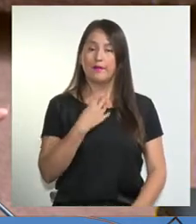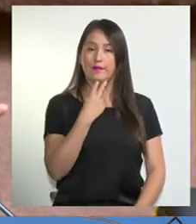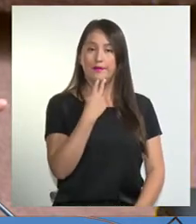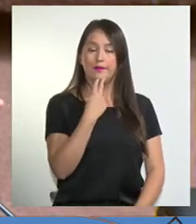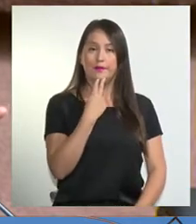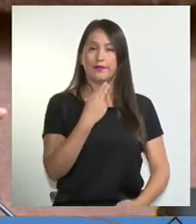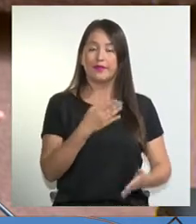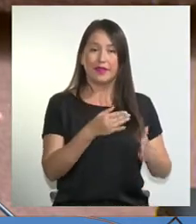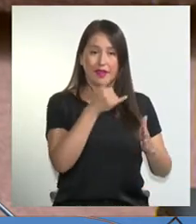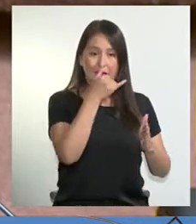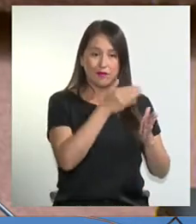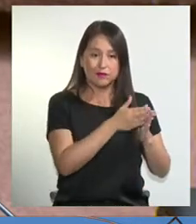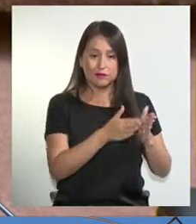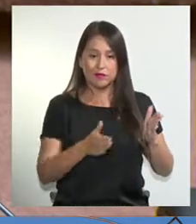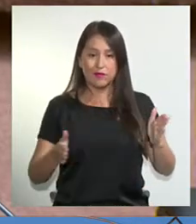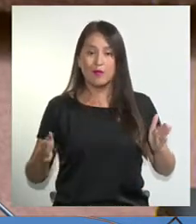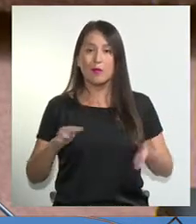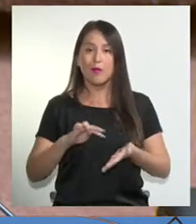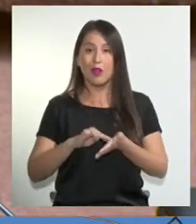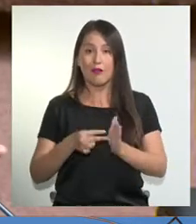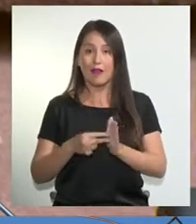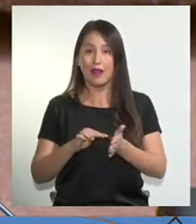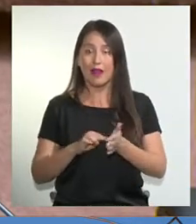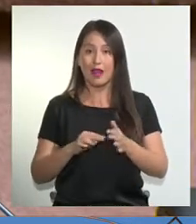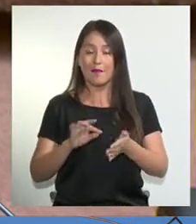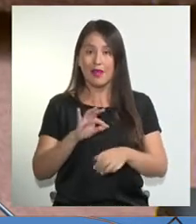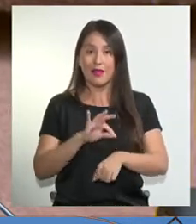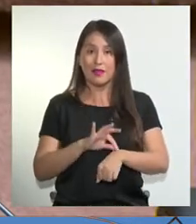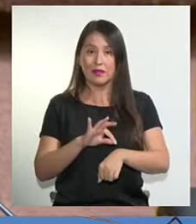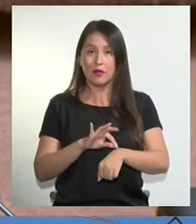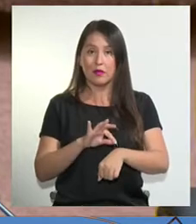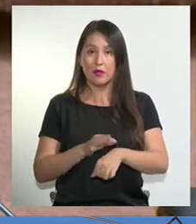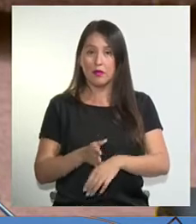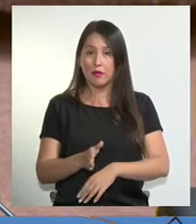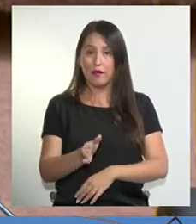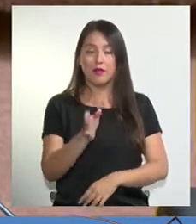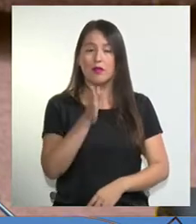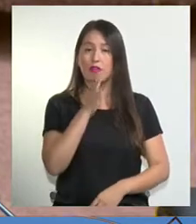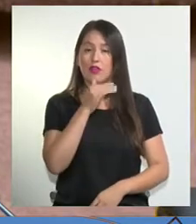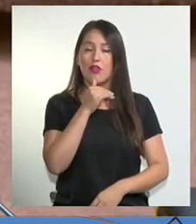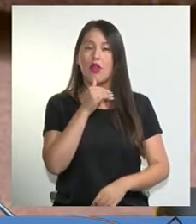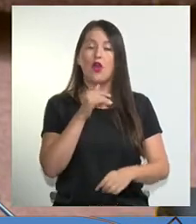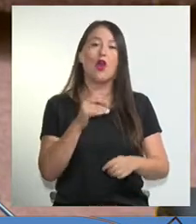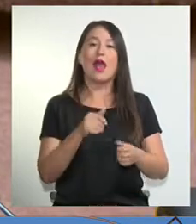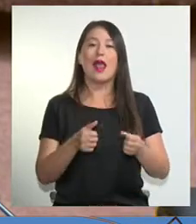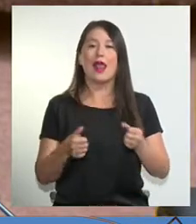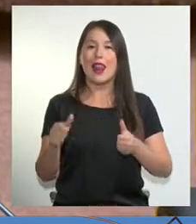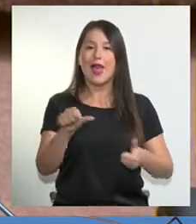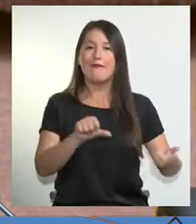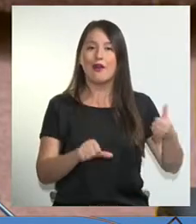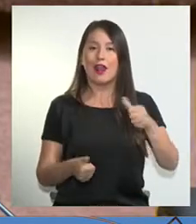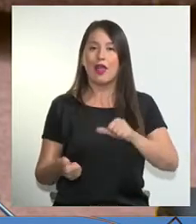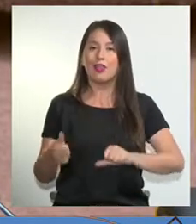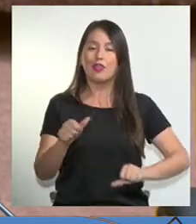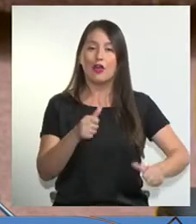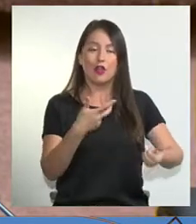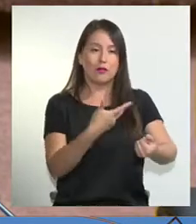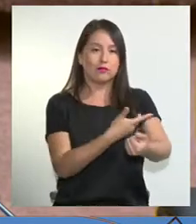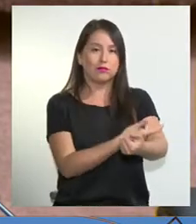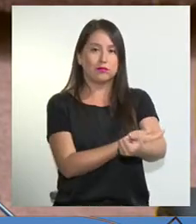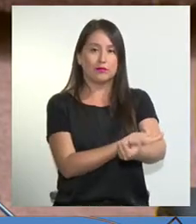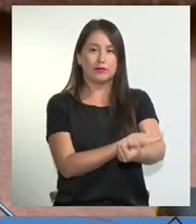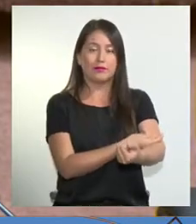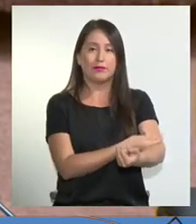sanitaria, aún no tiene un laboratorio en la región para las tomas de muestra y algunos pacientes con sospecha tienen que esperar